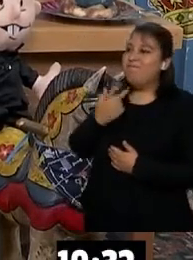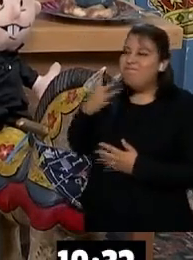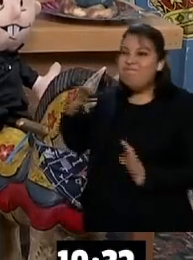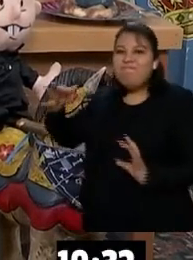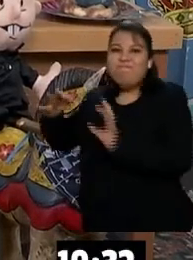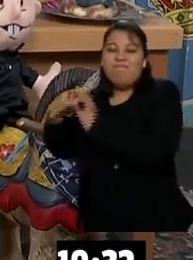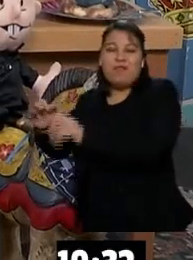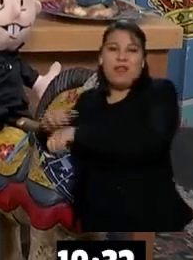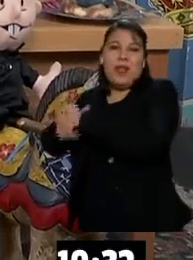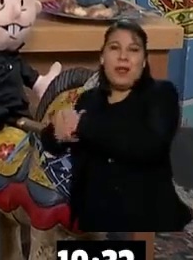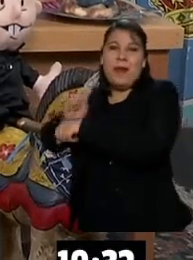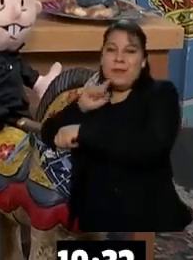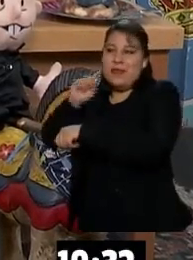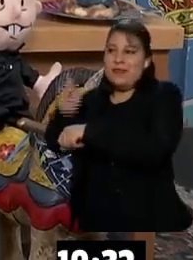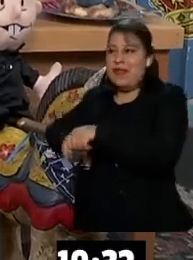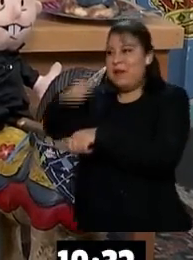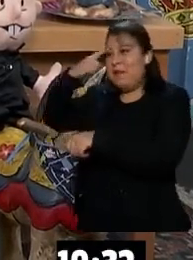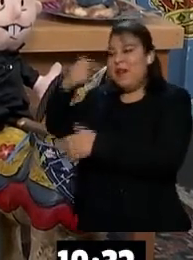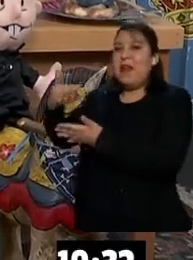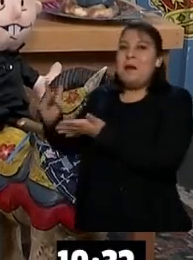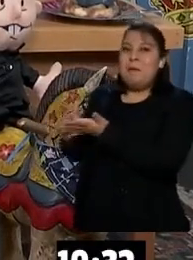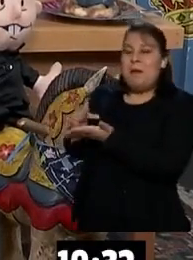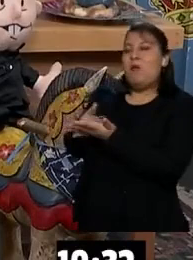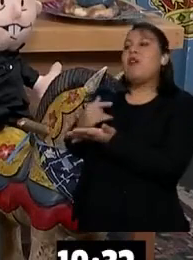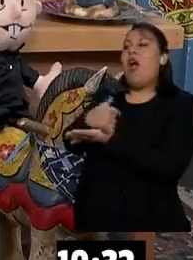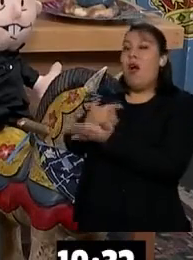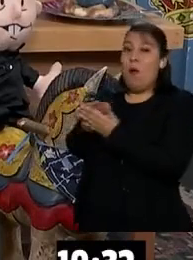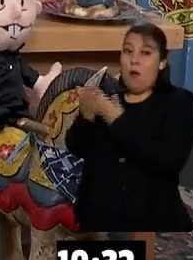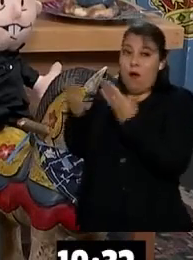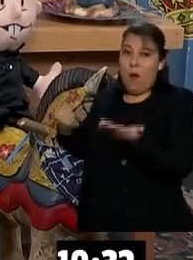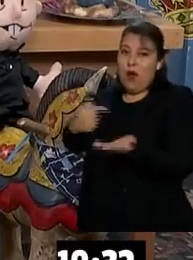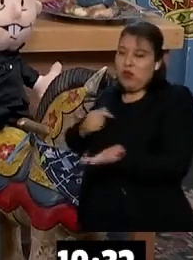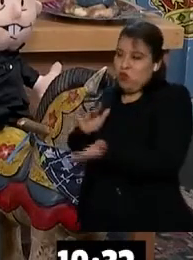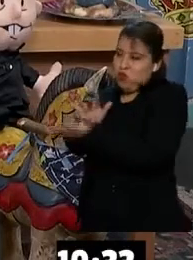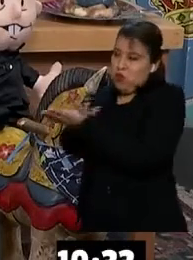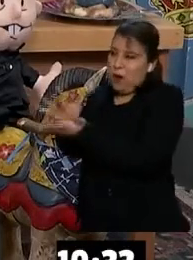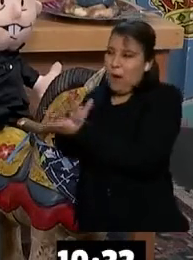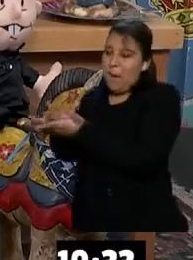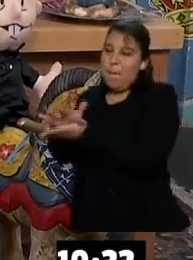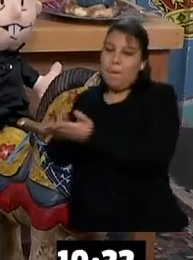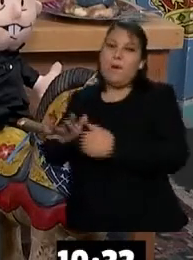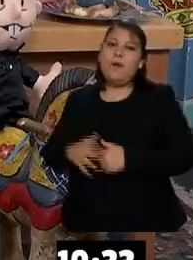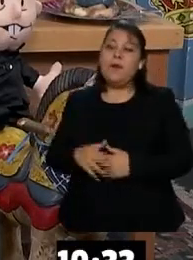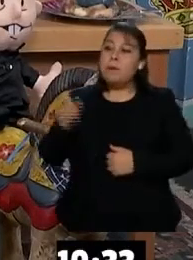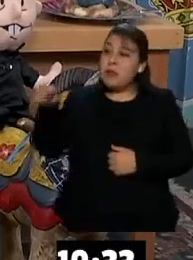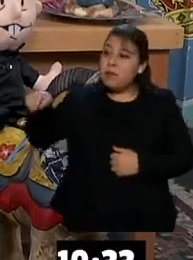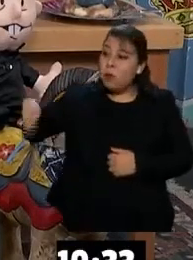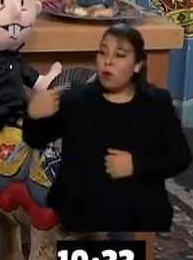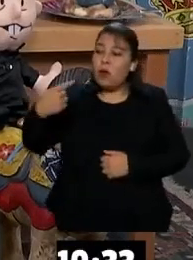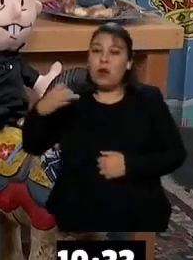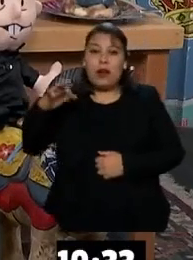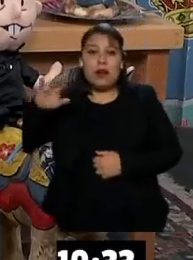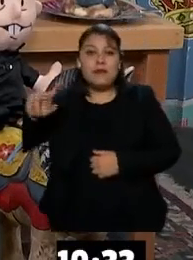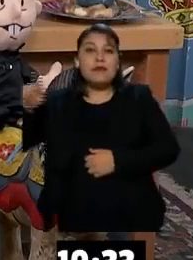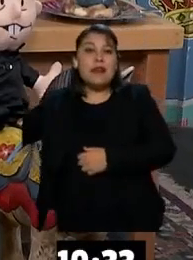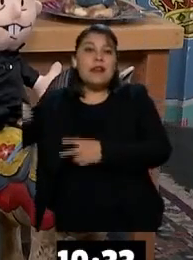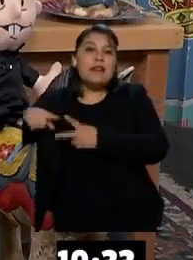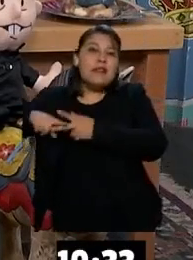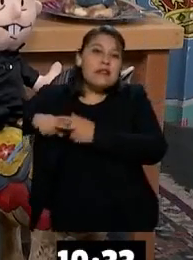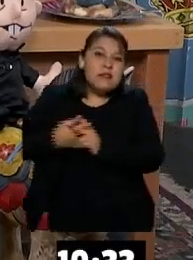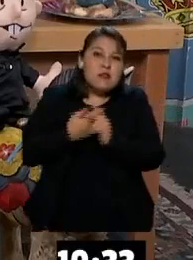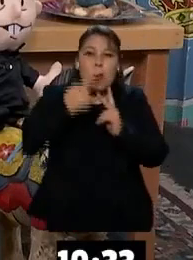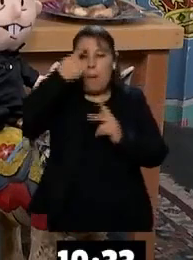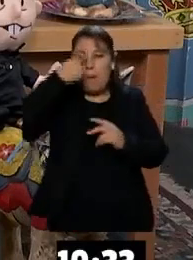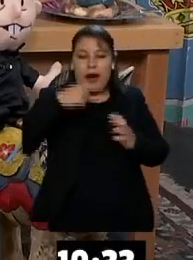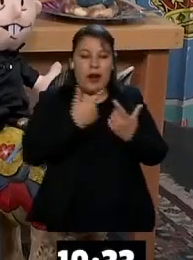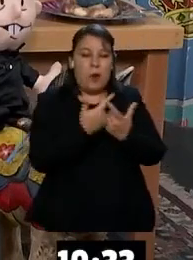Frente Democrático Nacional, y también apoyó a Morena en su nacimiento. Entonces, esa es la gratitud, y ahí está el fondo del asunto.